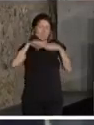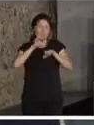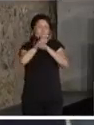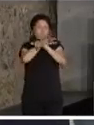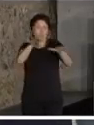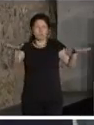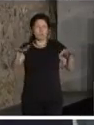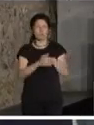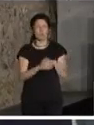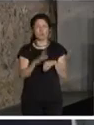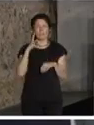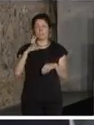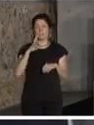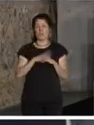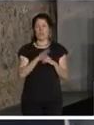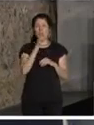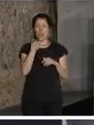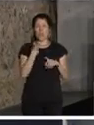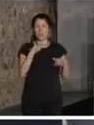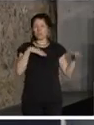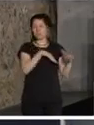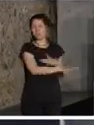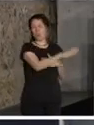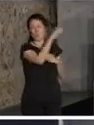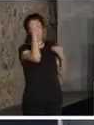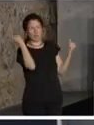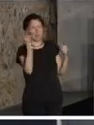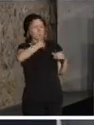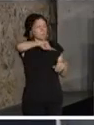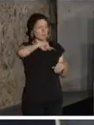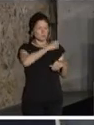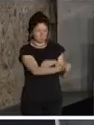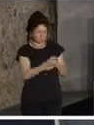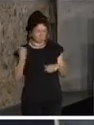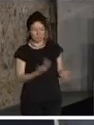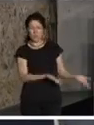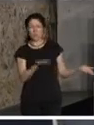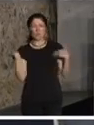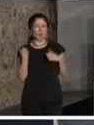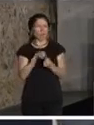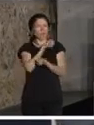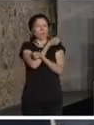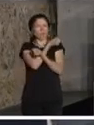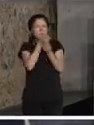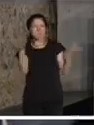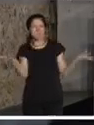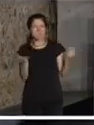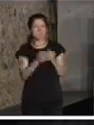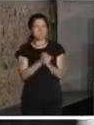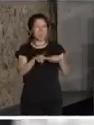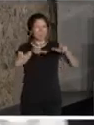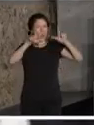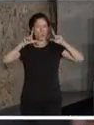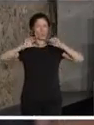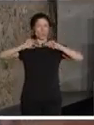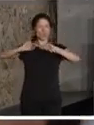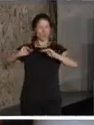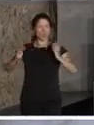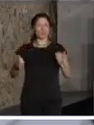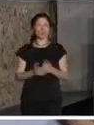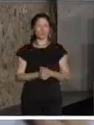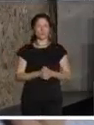han sido metidos en un cajón nosotros las vamos a sacar de ahí y les vamos a colocar en el lugar que se merecen